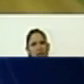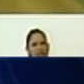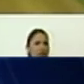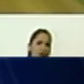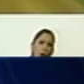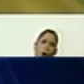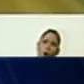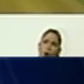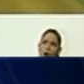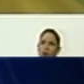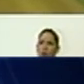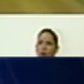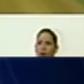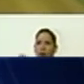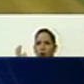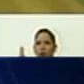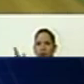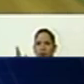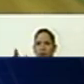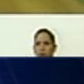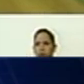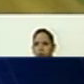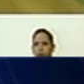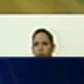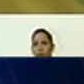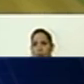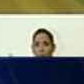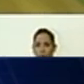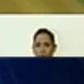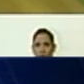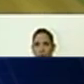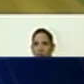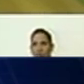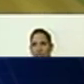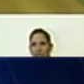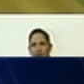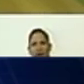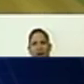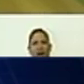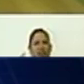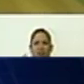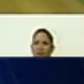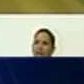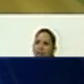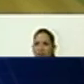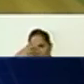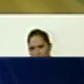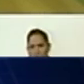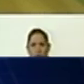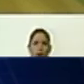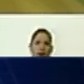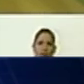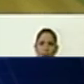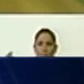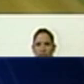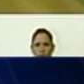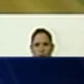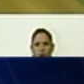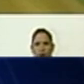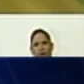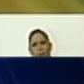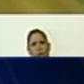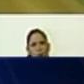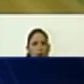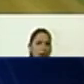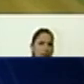un congresista del Partido Republicano y dice que hay que agredir a Cuba, que hay que agredir a Venezuela, que la situación